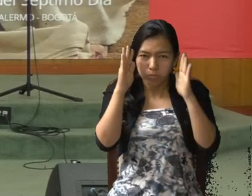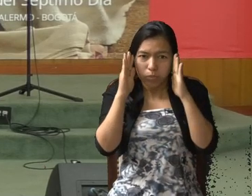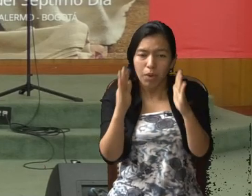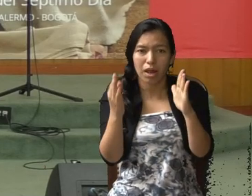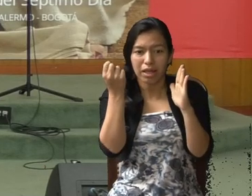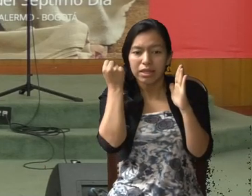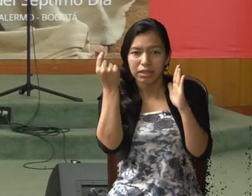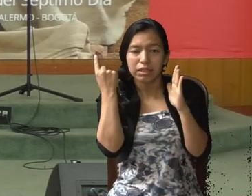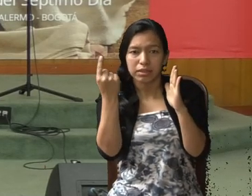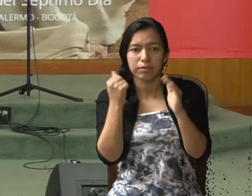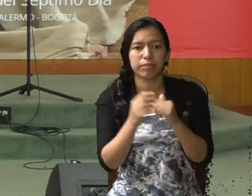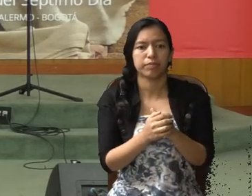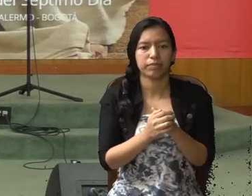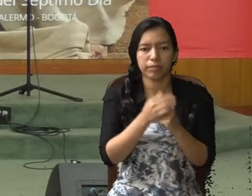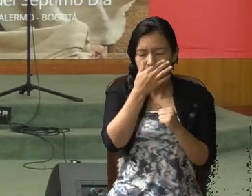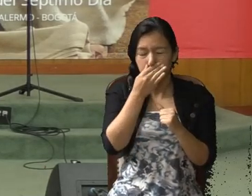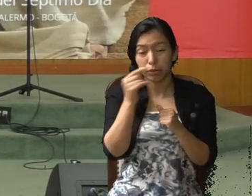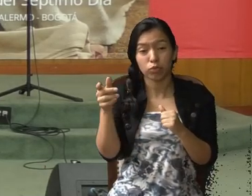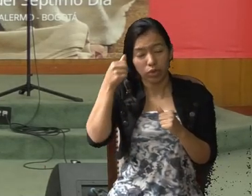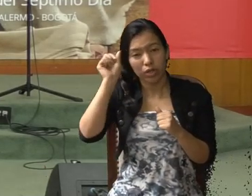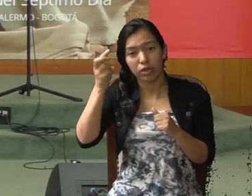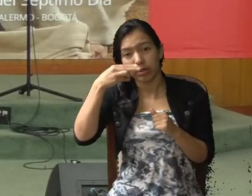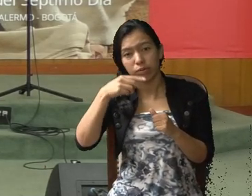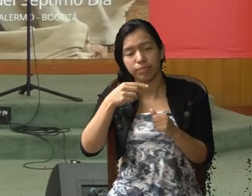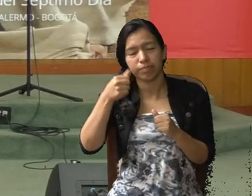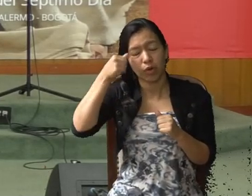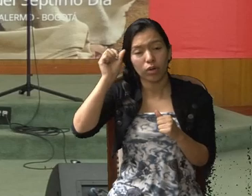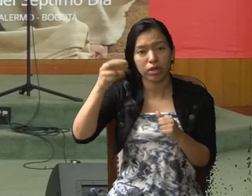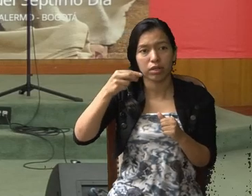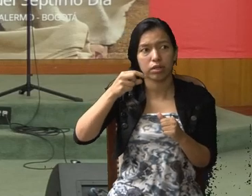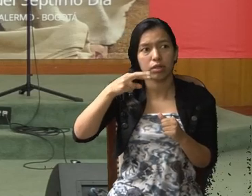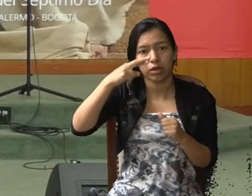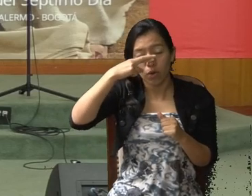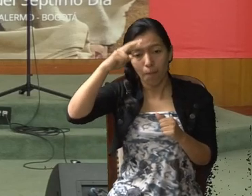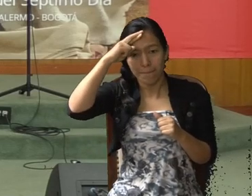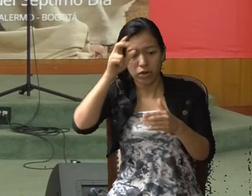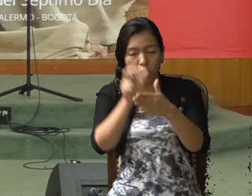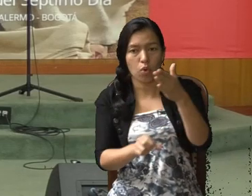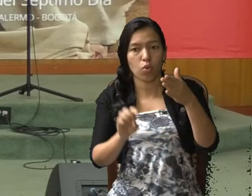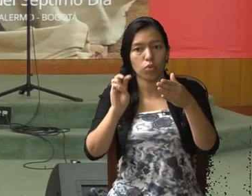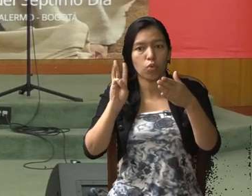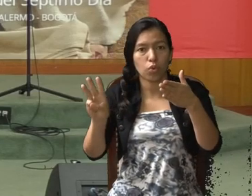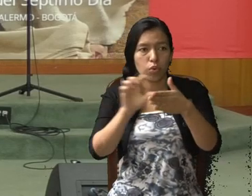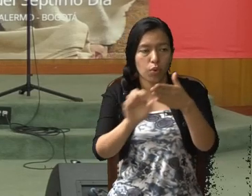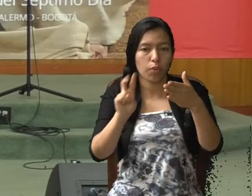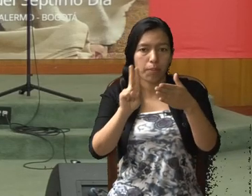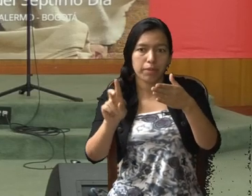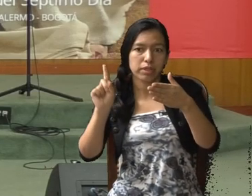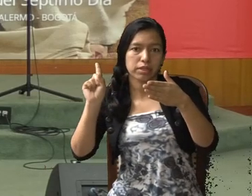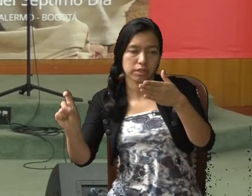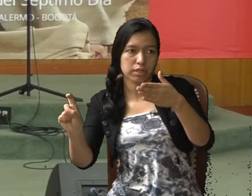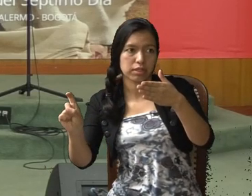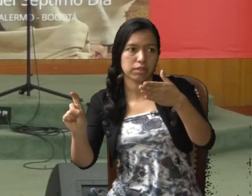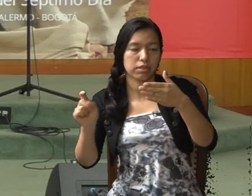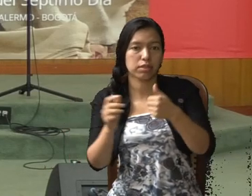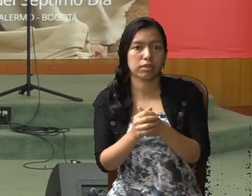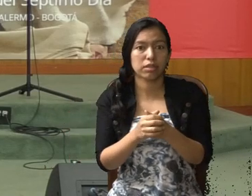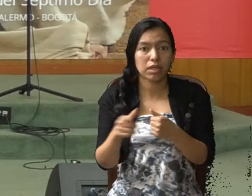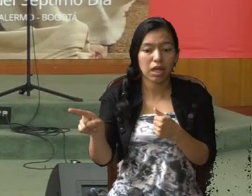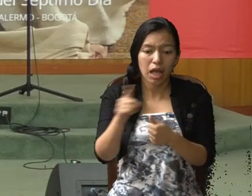Ustedes recuerdan que Romanos 8:26 habla de que el Espíritu Santo gime